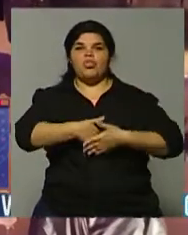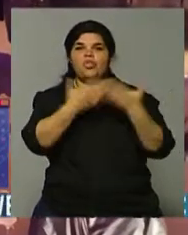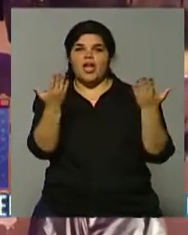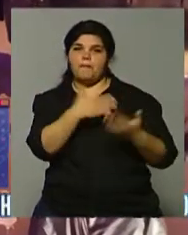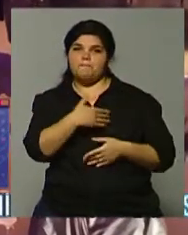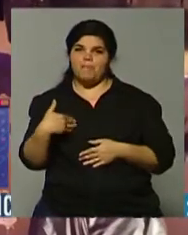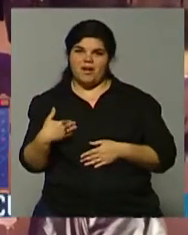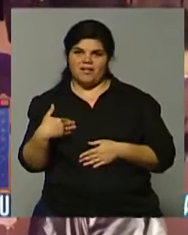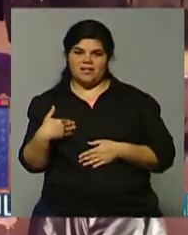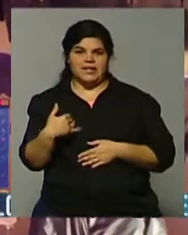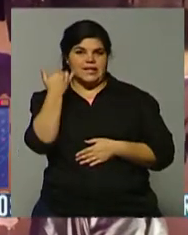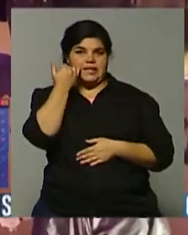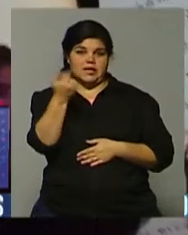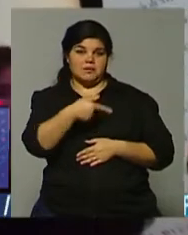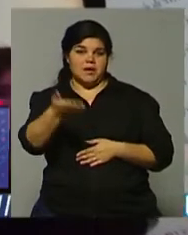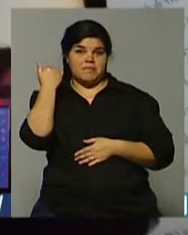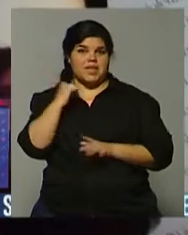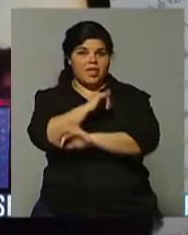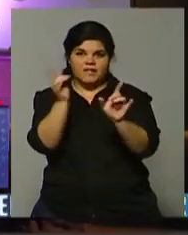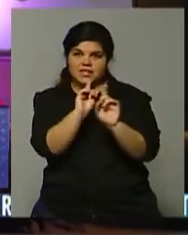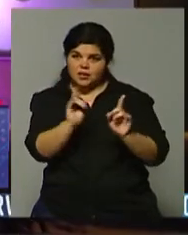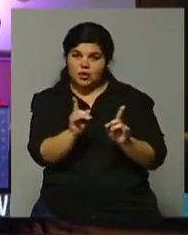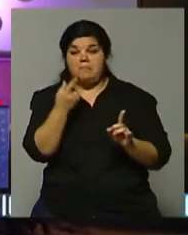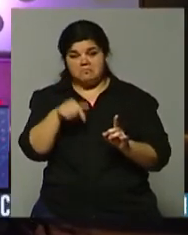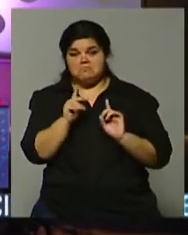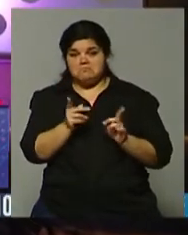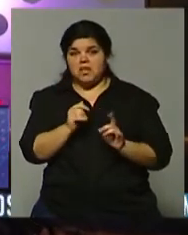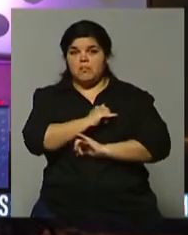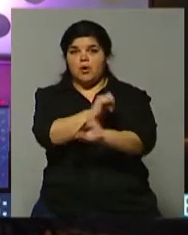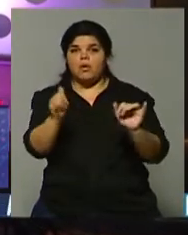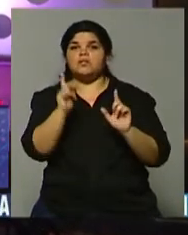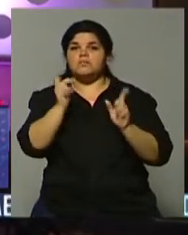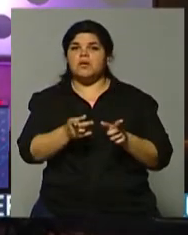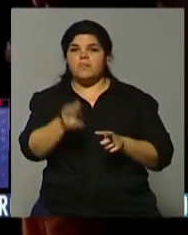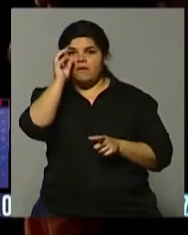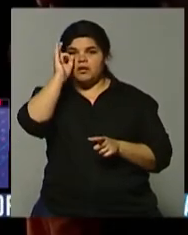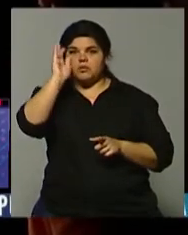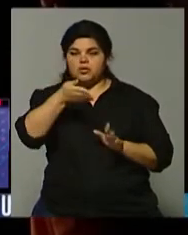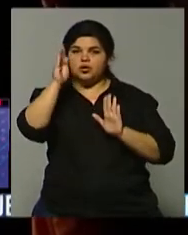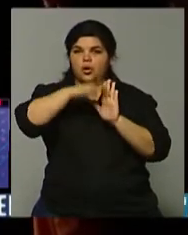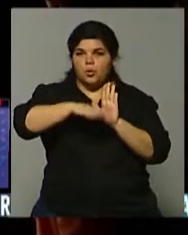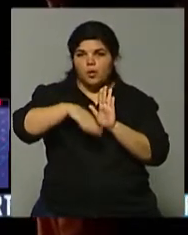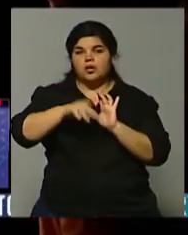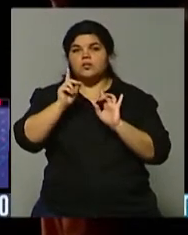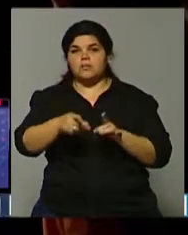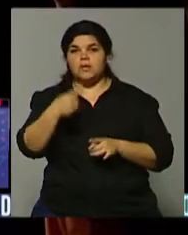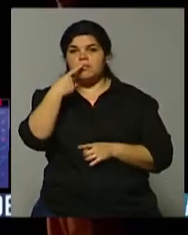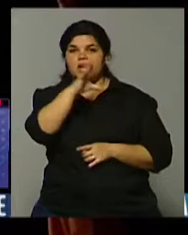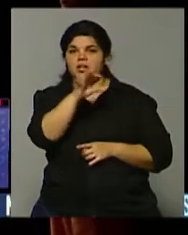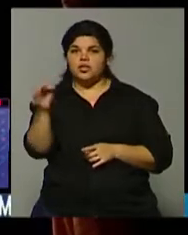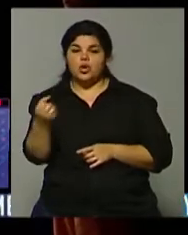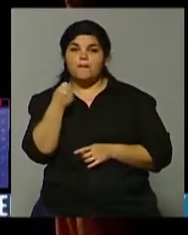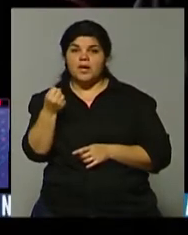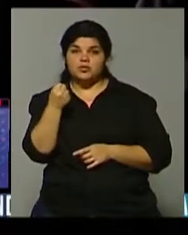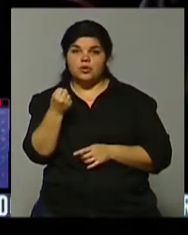pudimos contar la semana pasada, pero se los cuento ahora. Sigue estando la promoción, hay un 20% de descuento, hasta 1.500 pesos te lo envían a tu casa sin cargo. Y